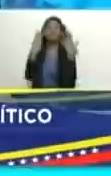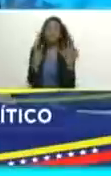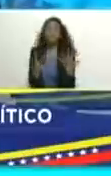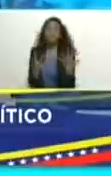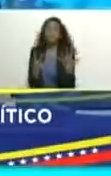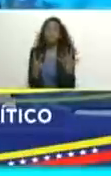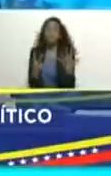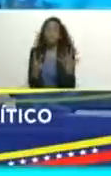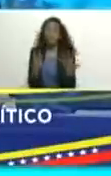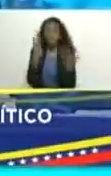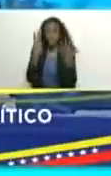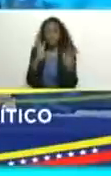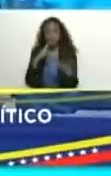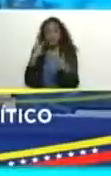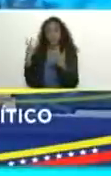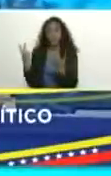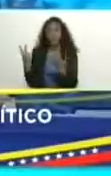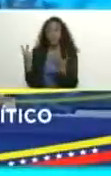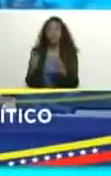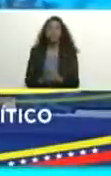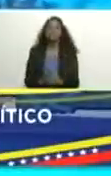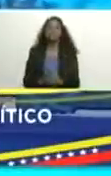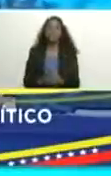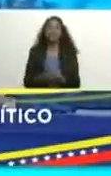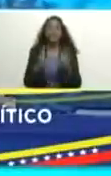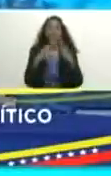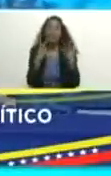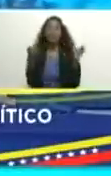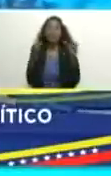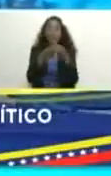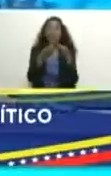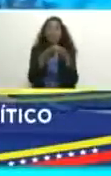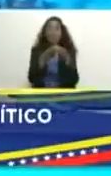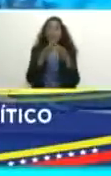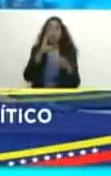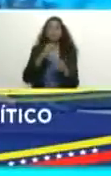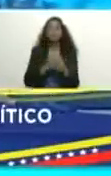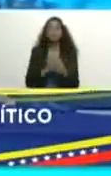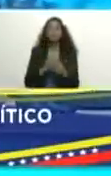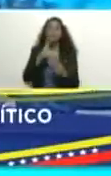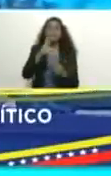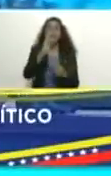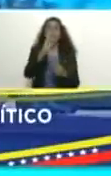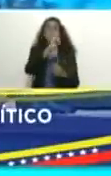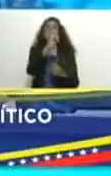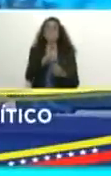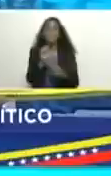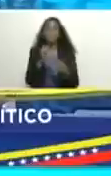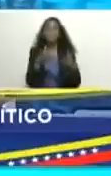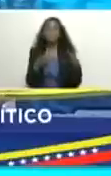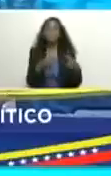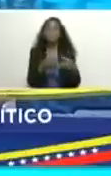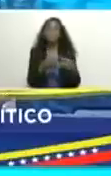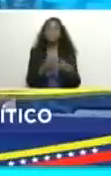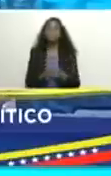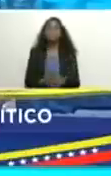Correcto, el flaco Naúm. Este será el núcleo del CEPAS. Correcto.